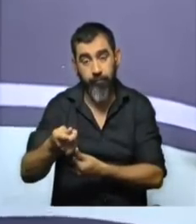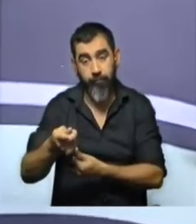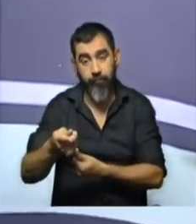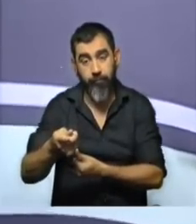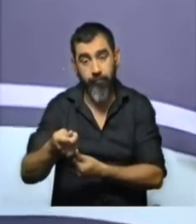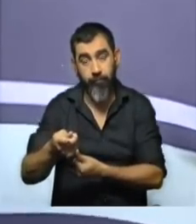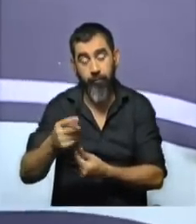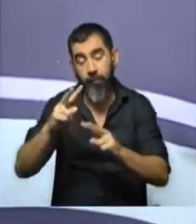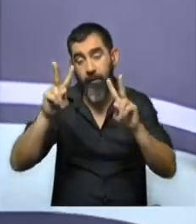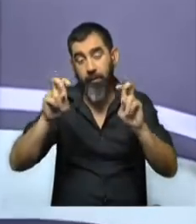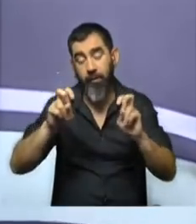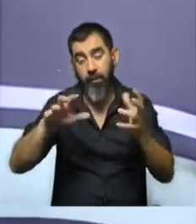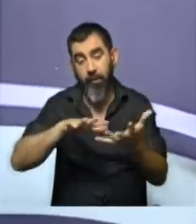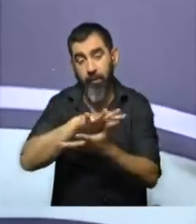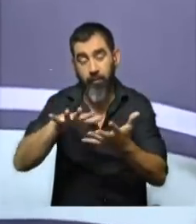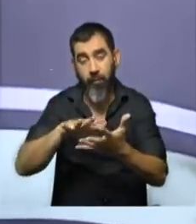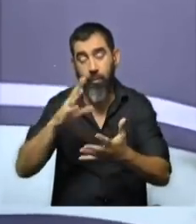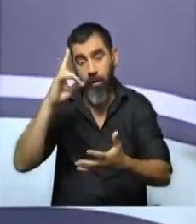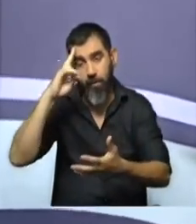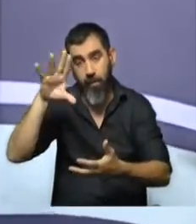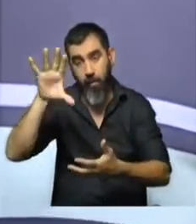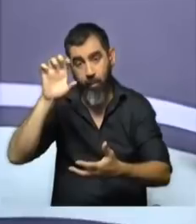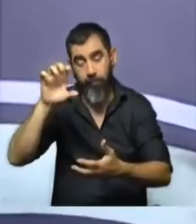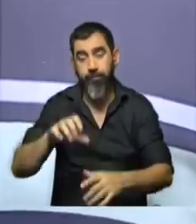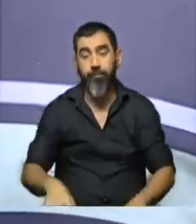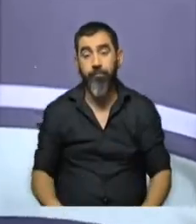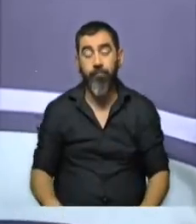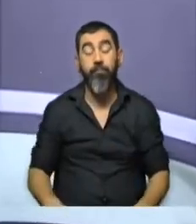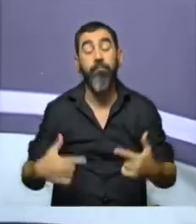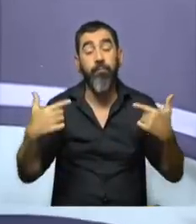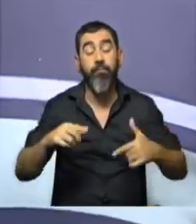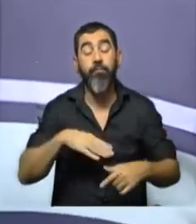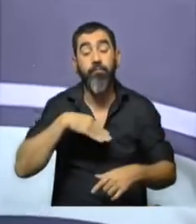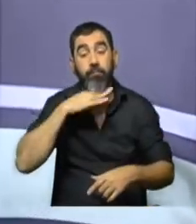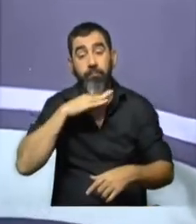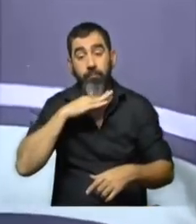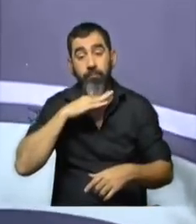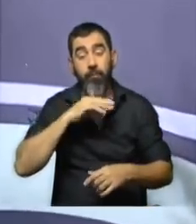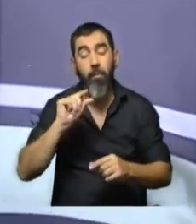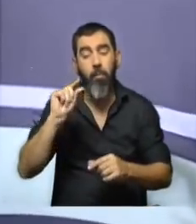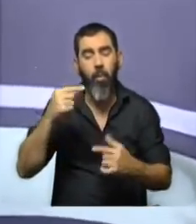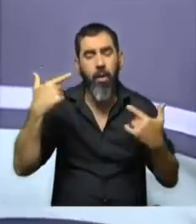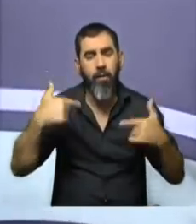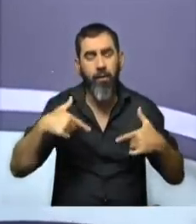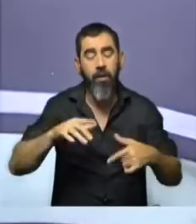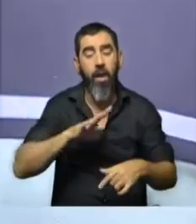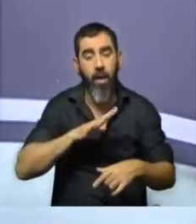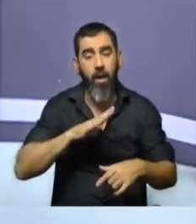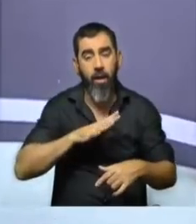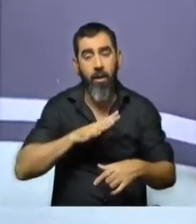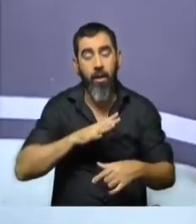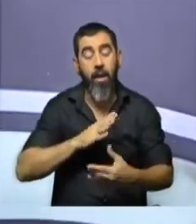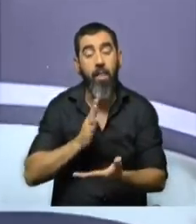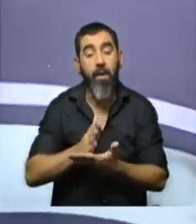estas cuestiones que tienen que ver con la memoria. De hecho, la Intendencia de Canelones es una de las pocas intendencias que cuenta con una dirección de